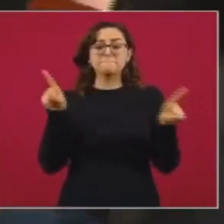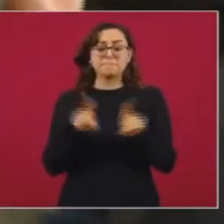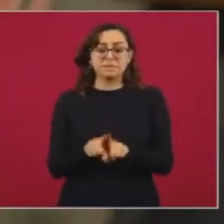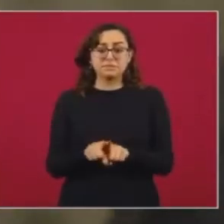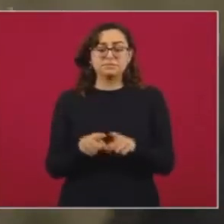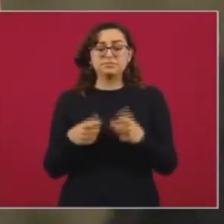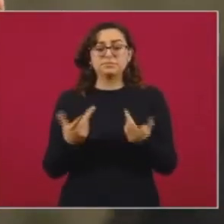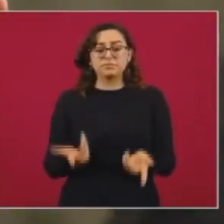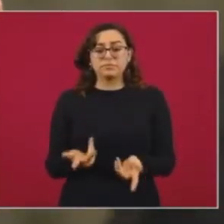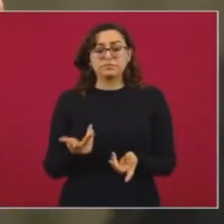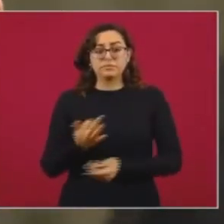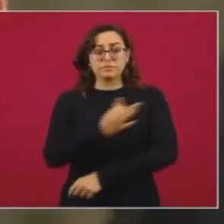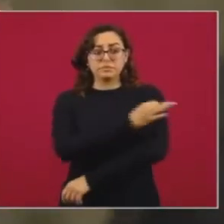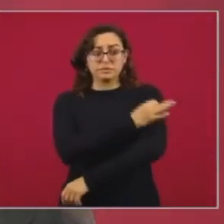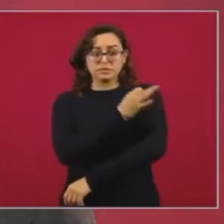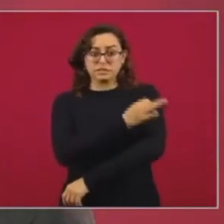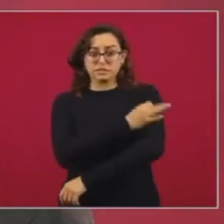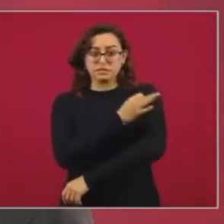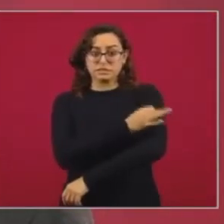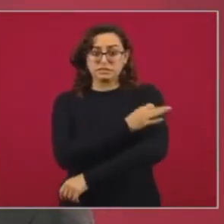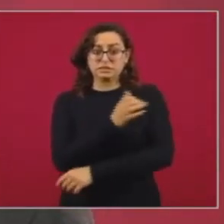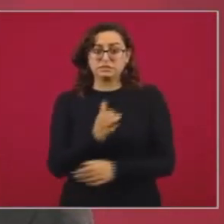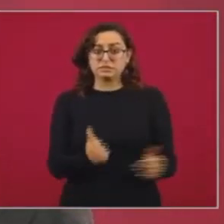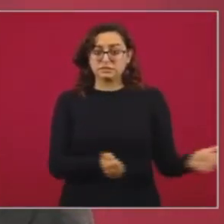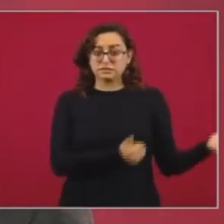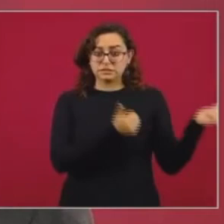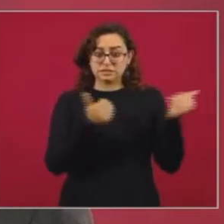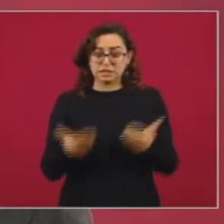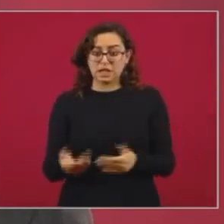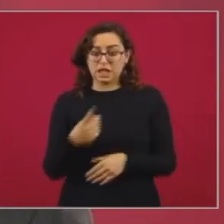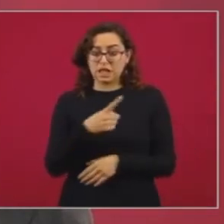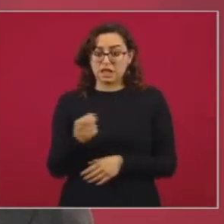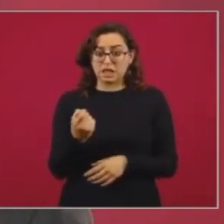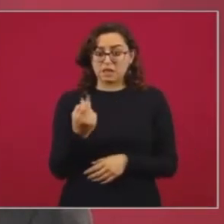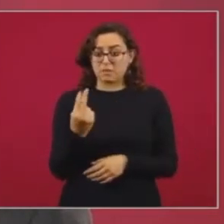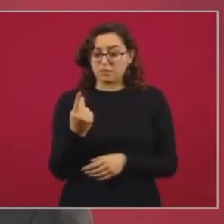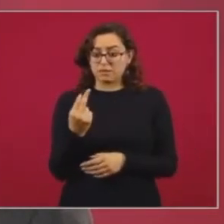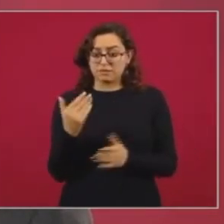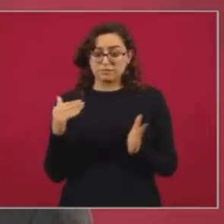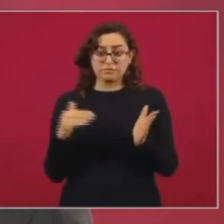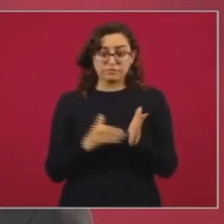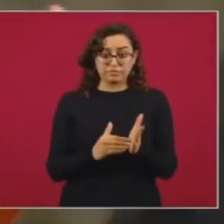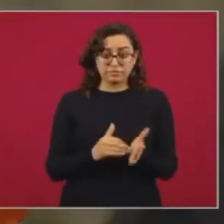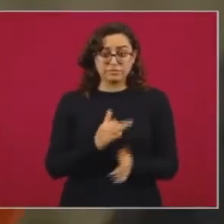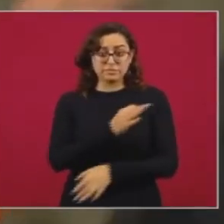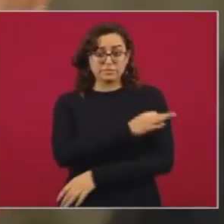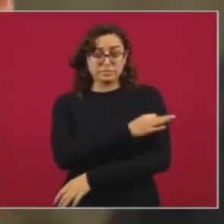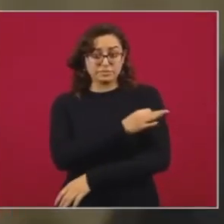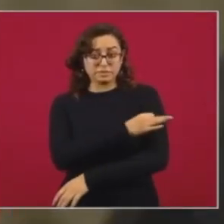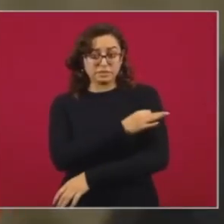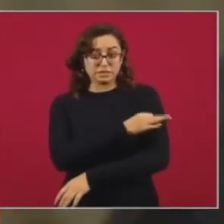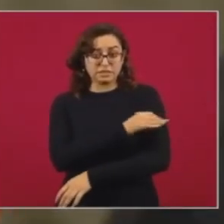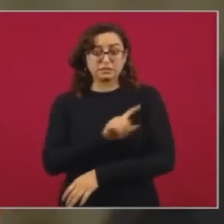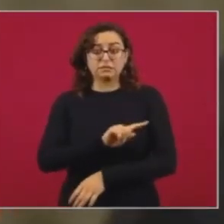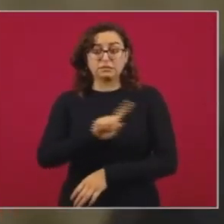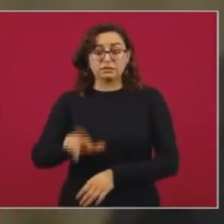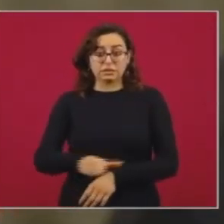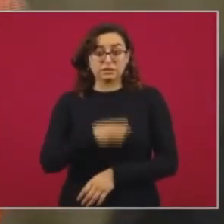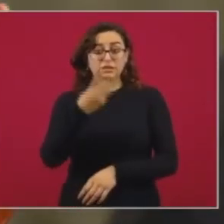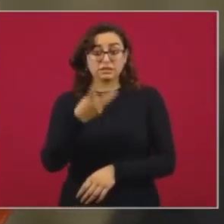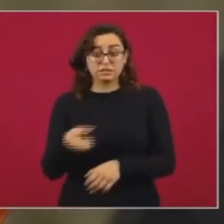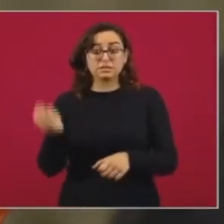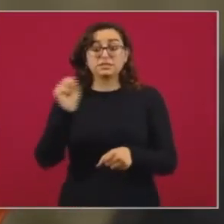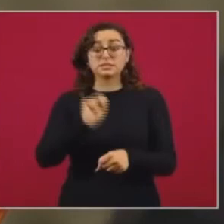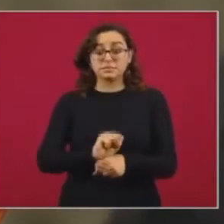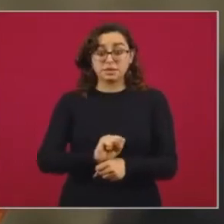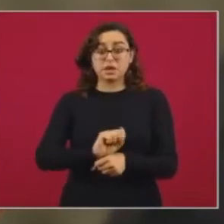una primera dosis, una dotación, 125,000, se apliquen y después de 3 semanas